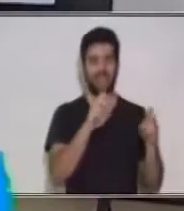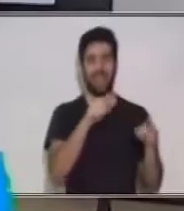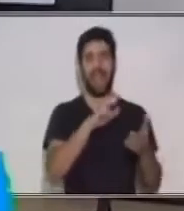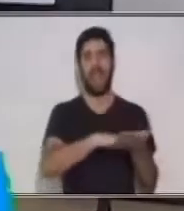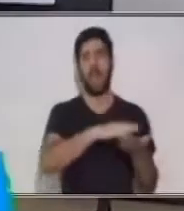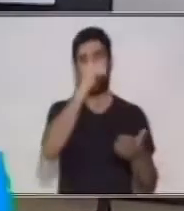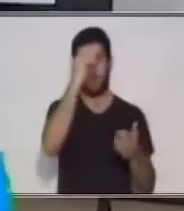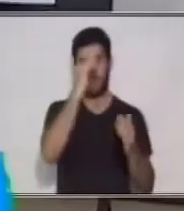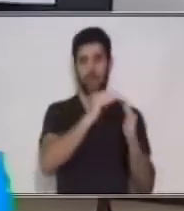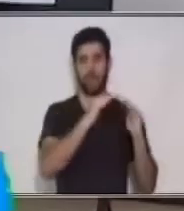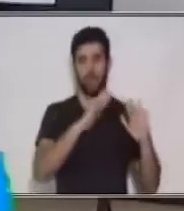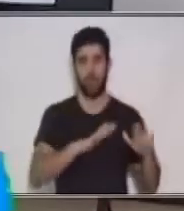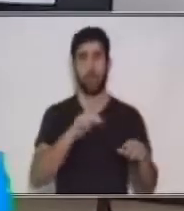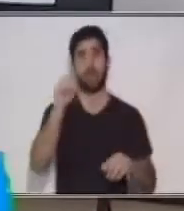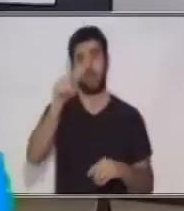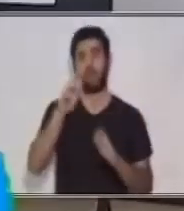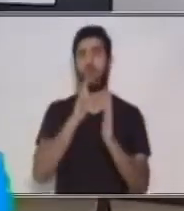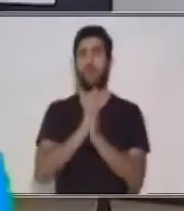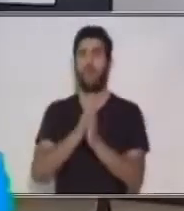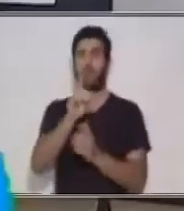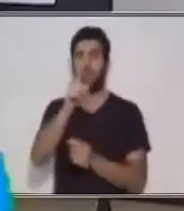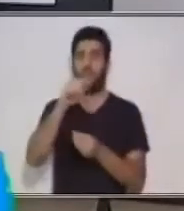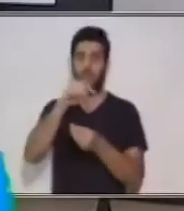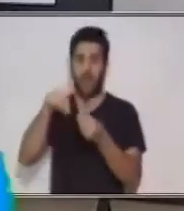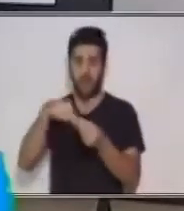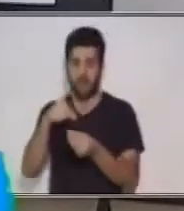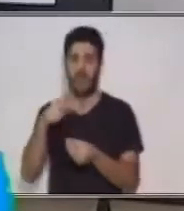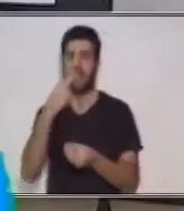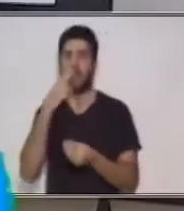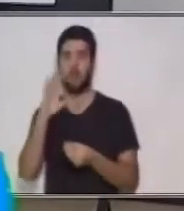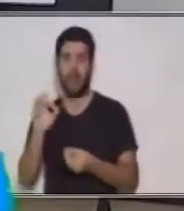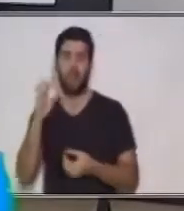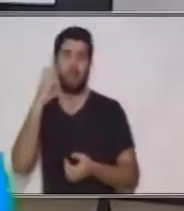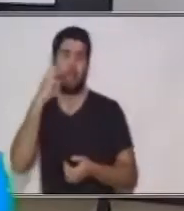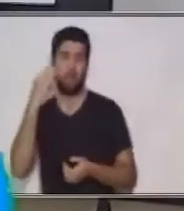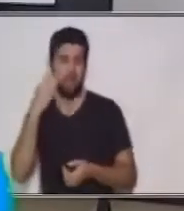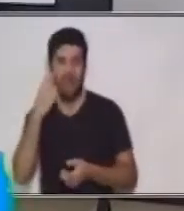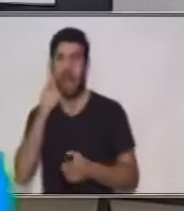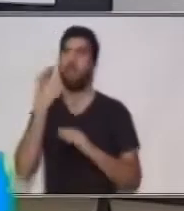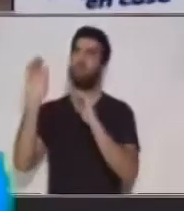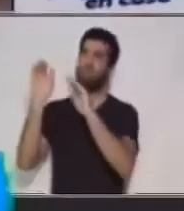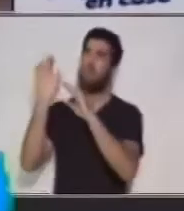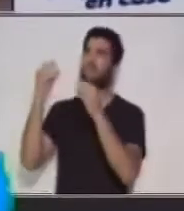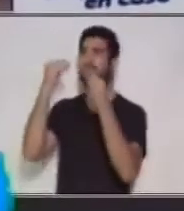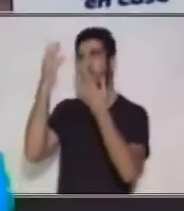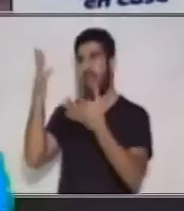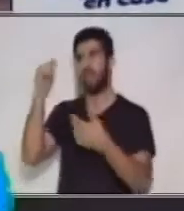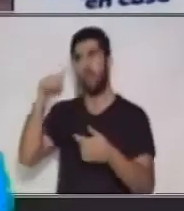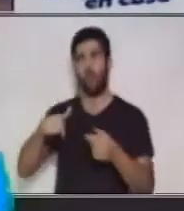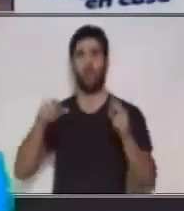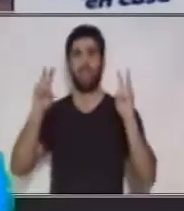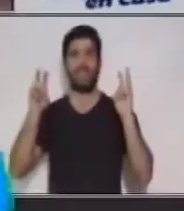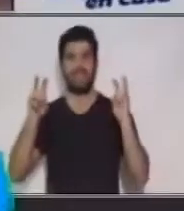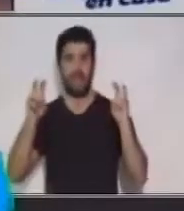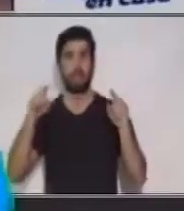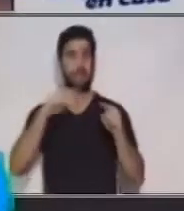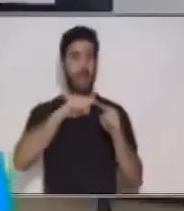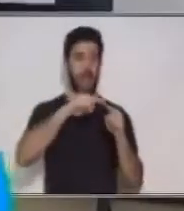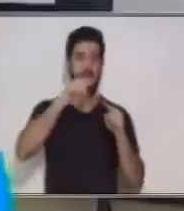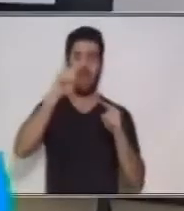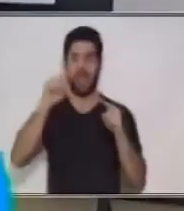y siempre te invito a que compartas con tu familia, con tus hermanos, qué aprendiste hoy. Recuerda, el perímetro, el